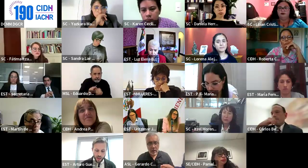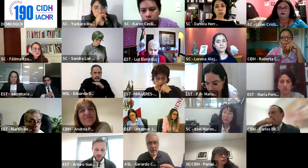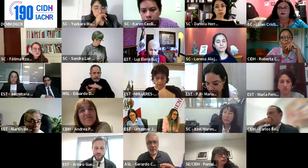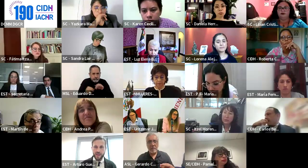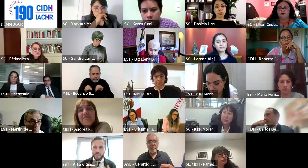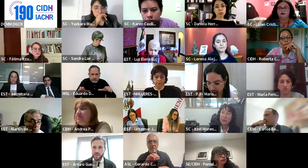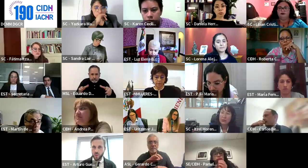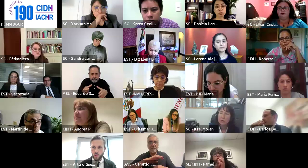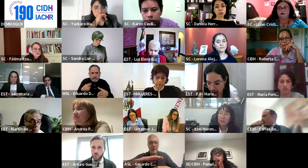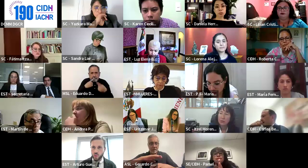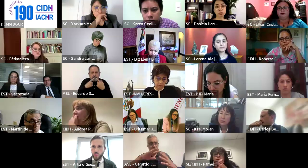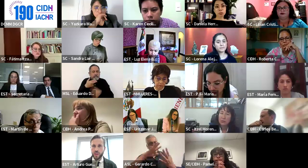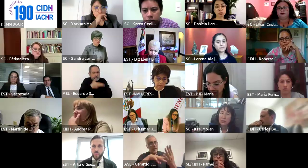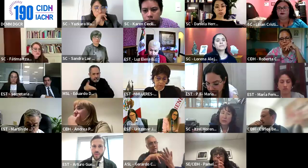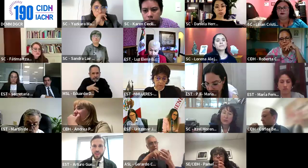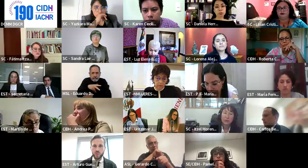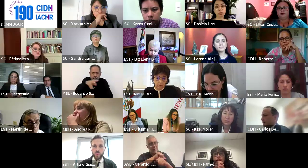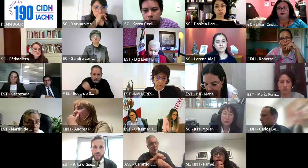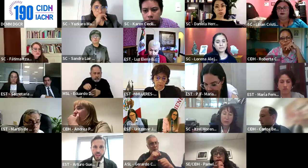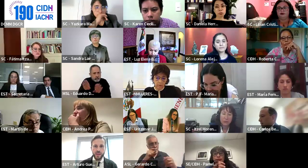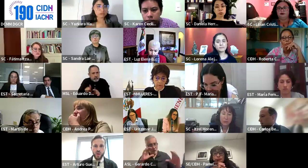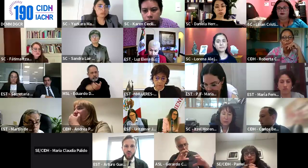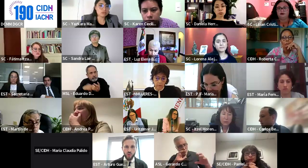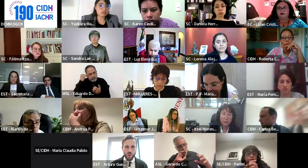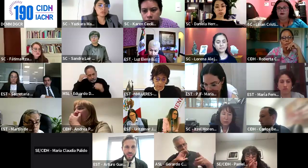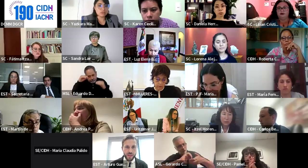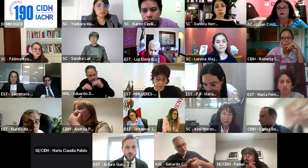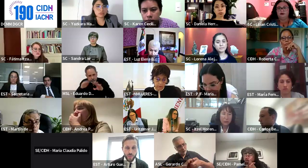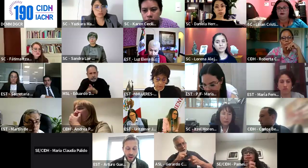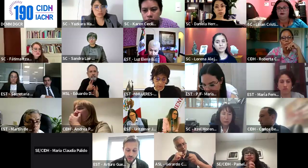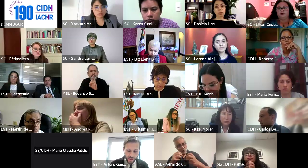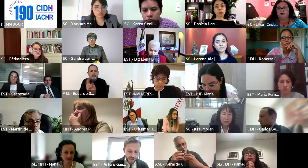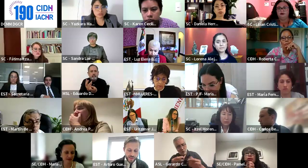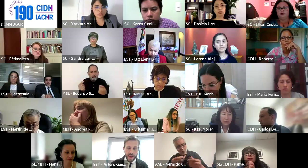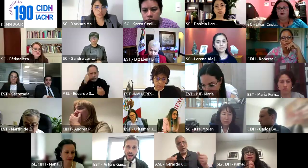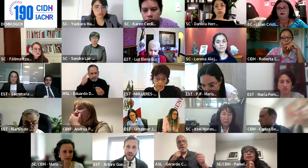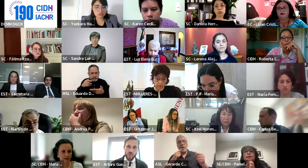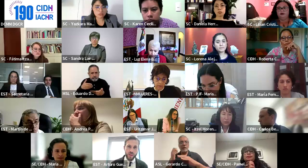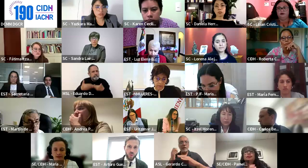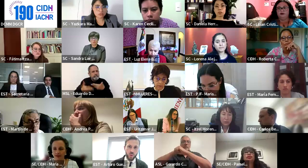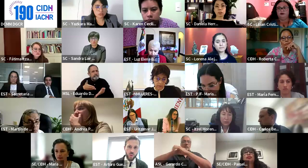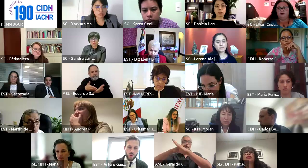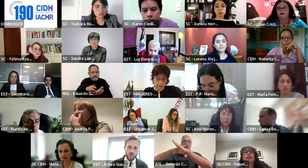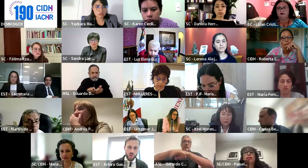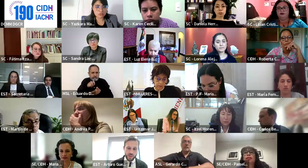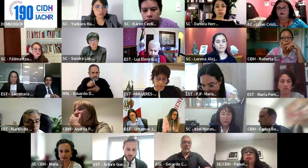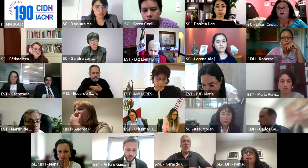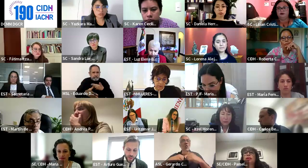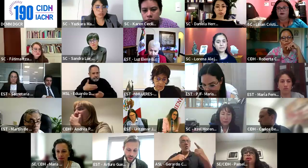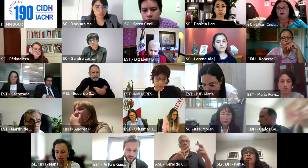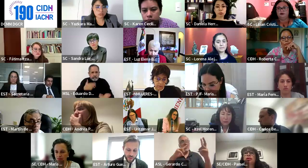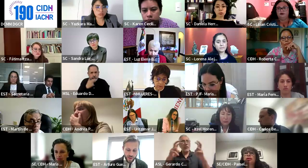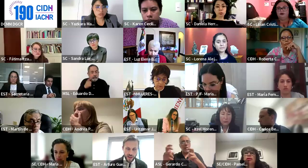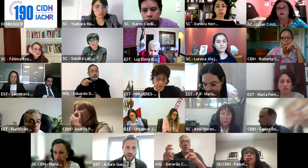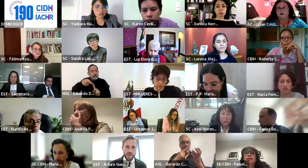para buscar esquemas en conjunto y que nos permitan construir soluciones y superar las barreras. Al respecto, uno de los temas que apuntaba